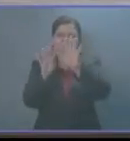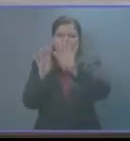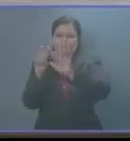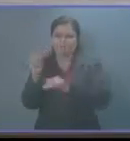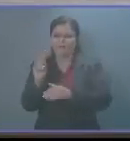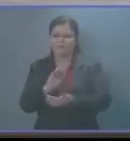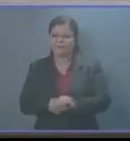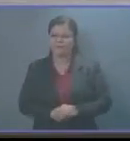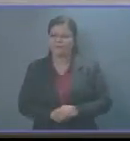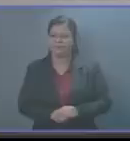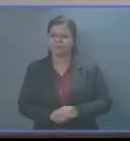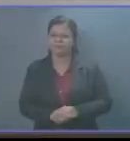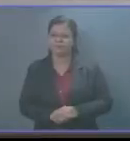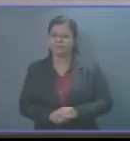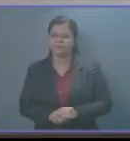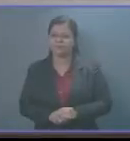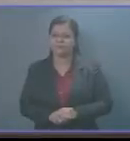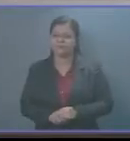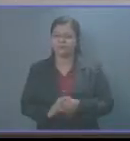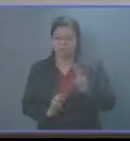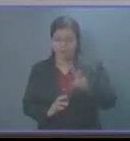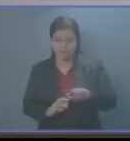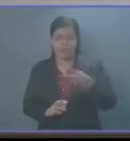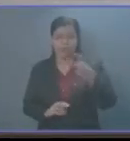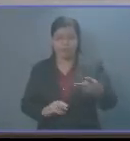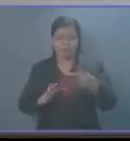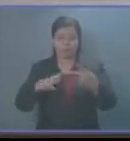de 1992. El segundo